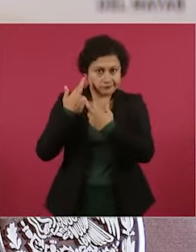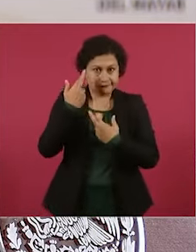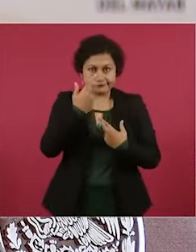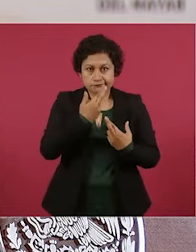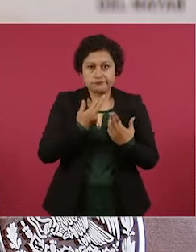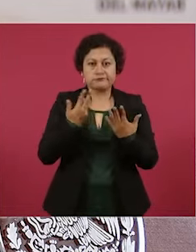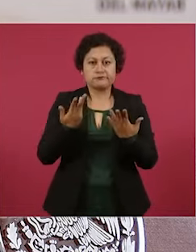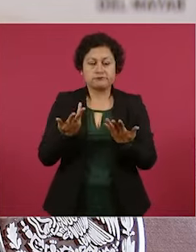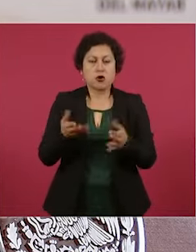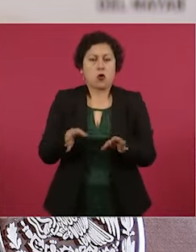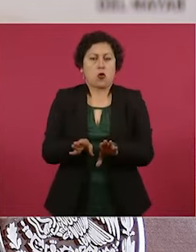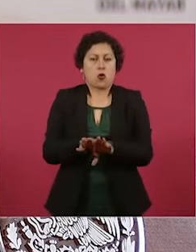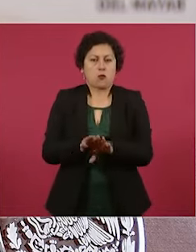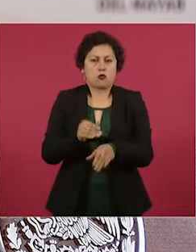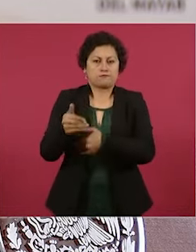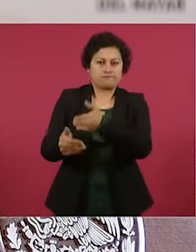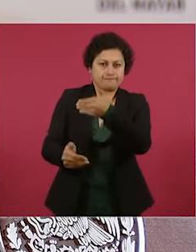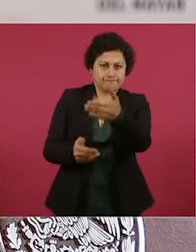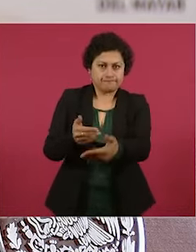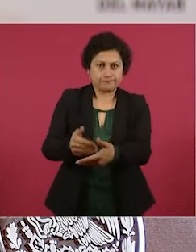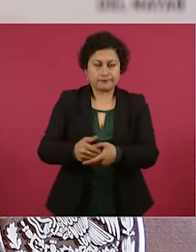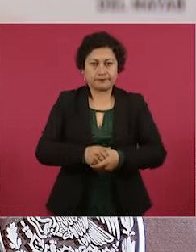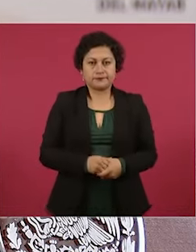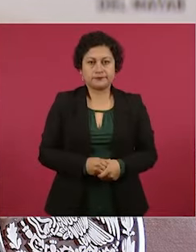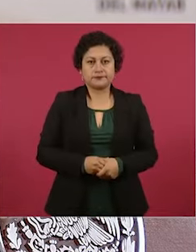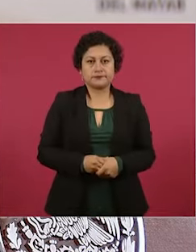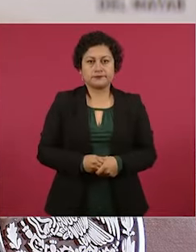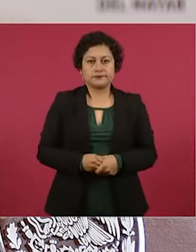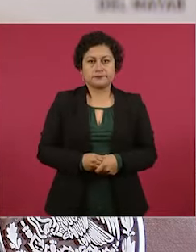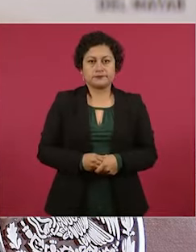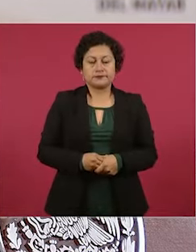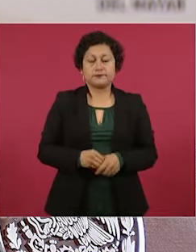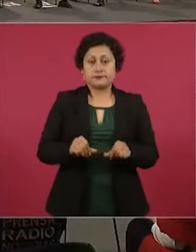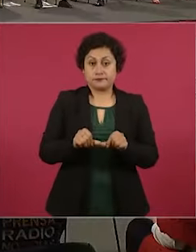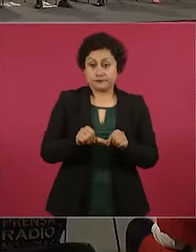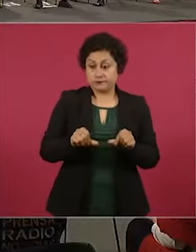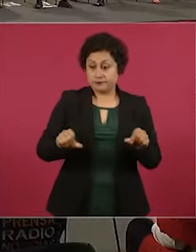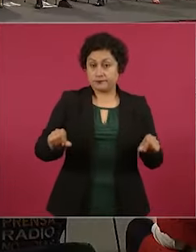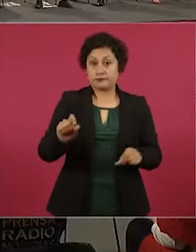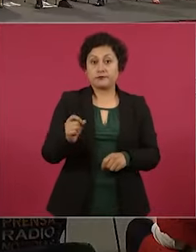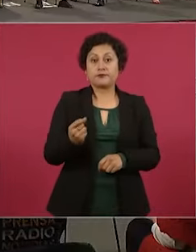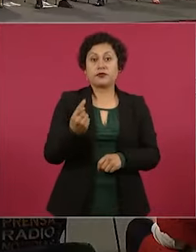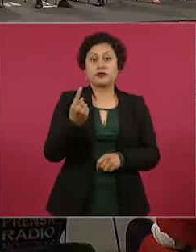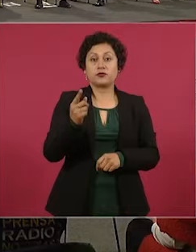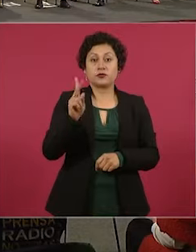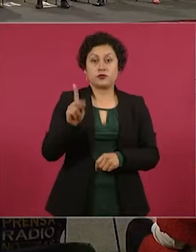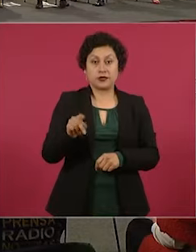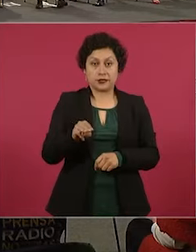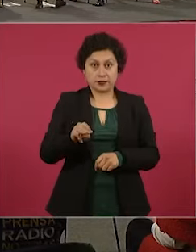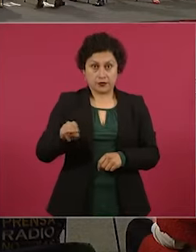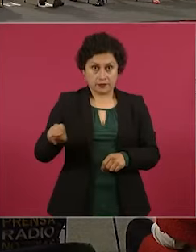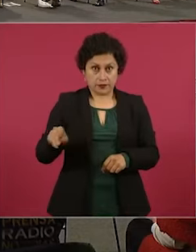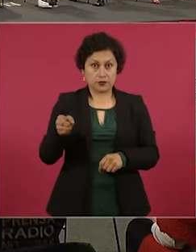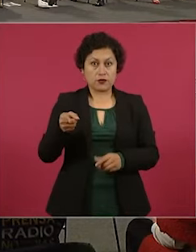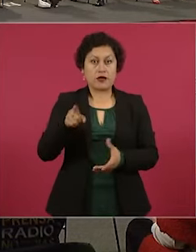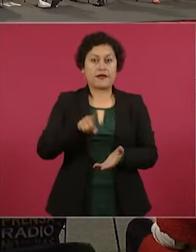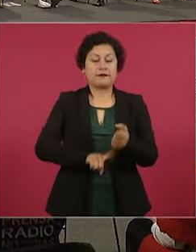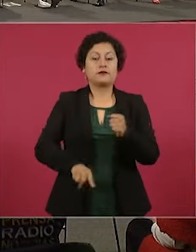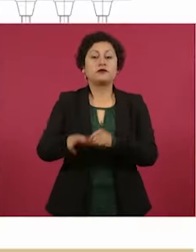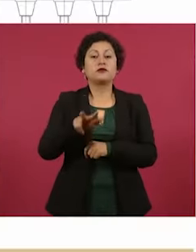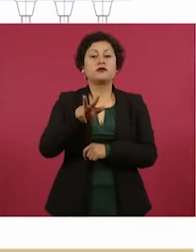de la superestructura. Tenemos sobre 21 kilómetros de viaducto, un total de 18 kilómetros